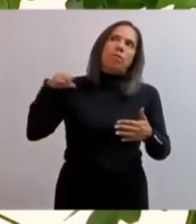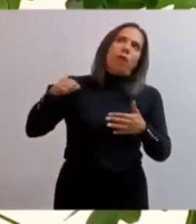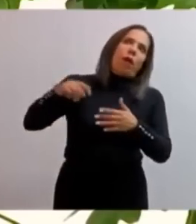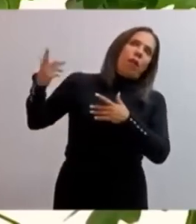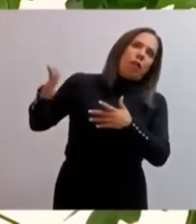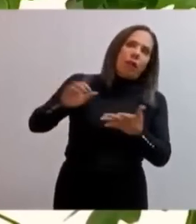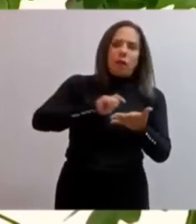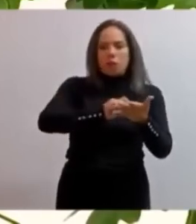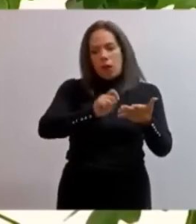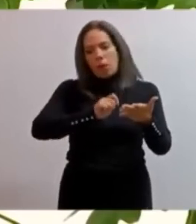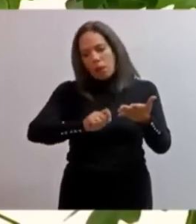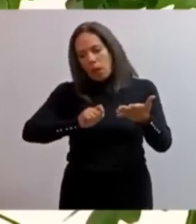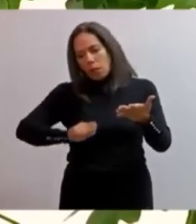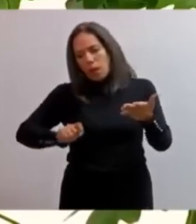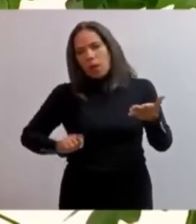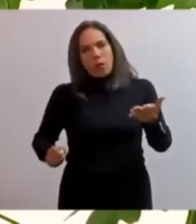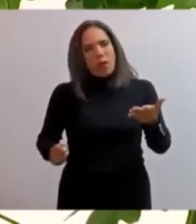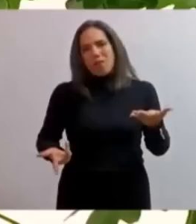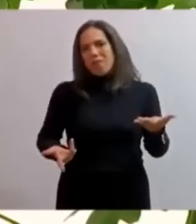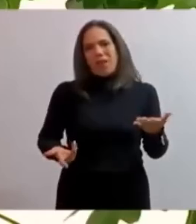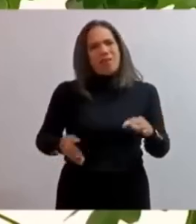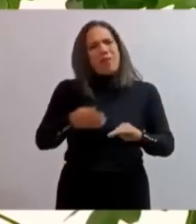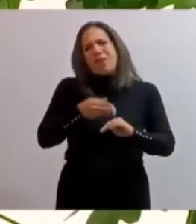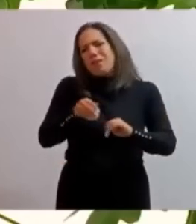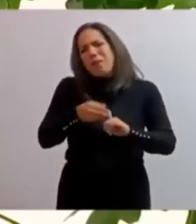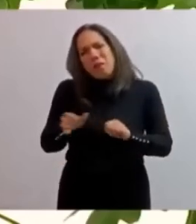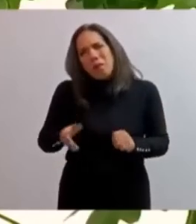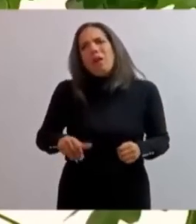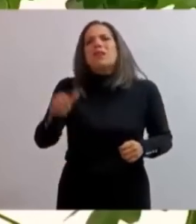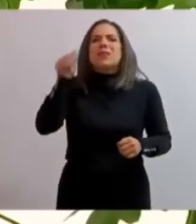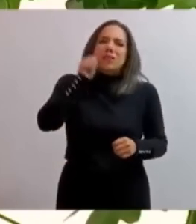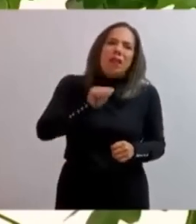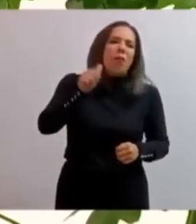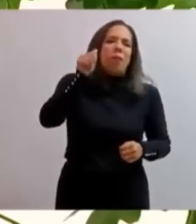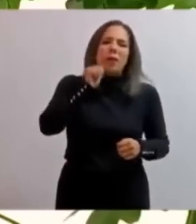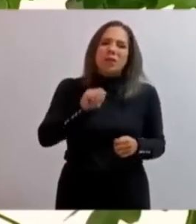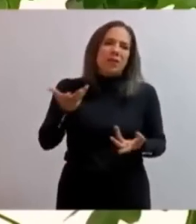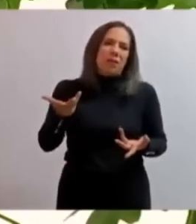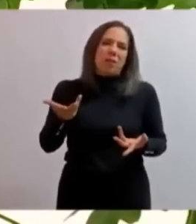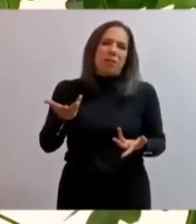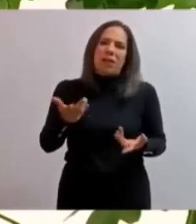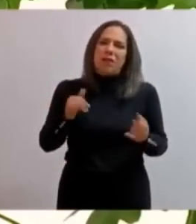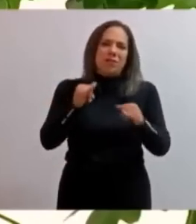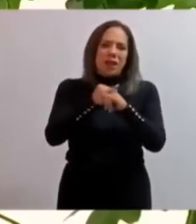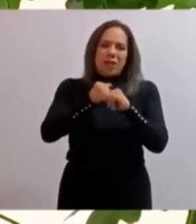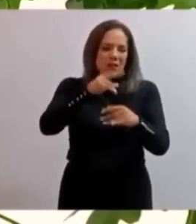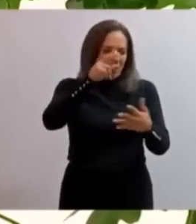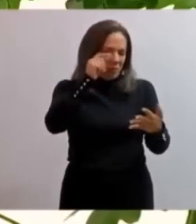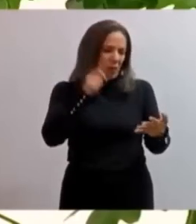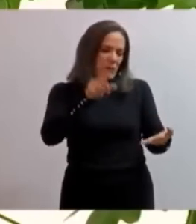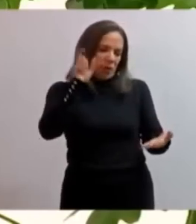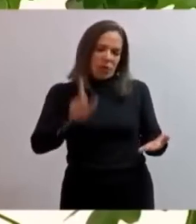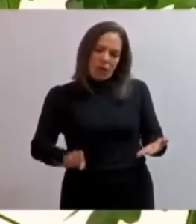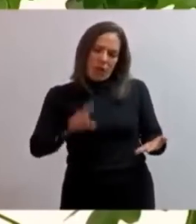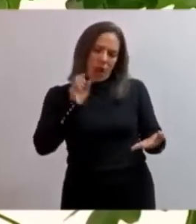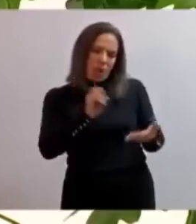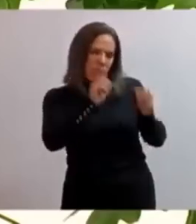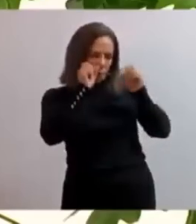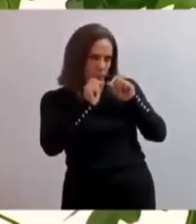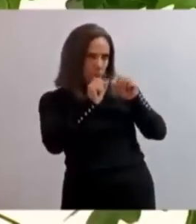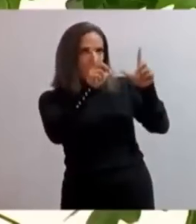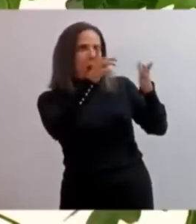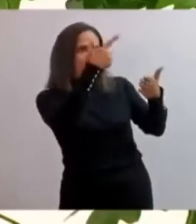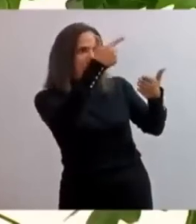esto, digo, en cualquier sistema electrónico o digital se daría un clic y ya aparecería sin que el director